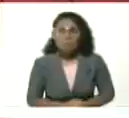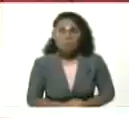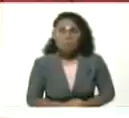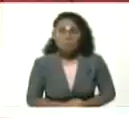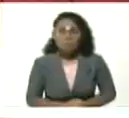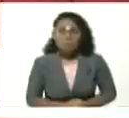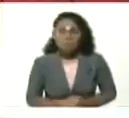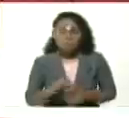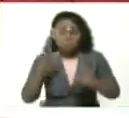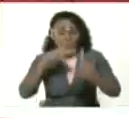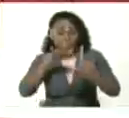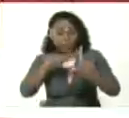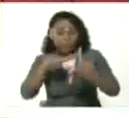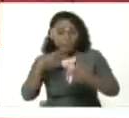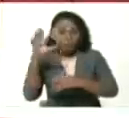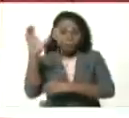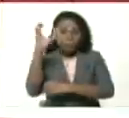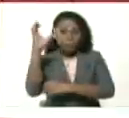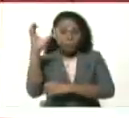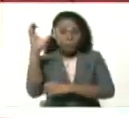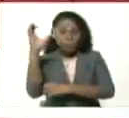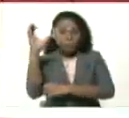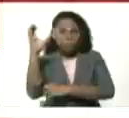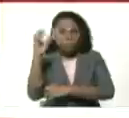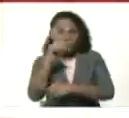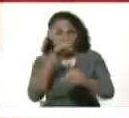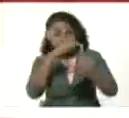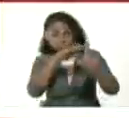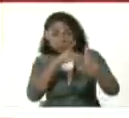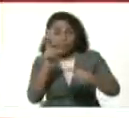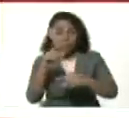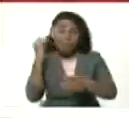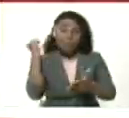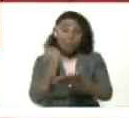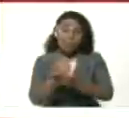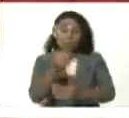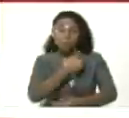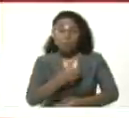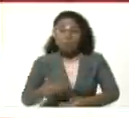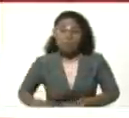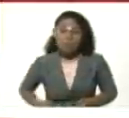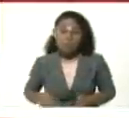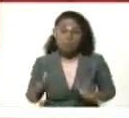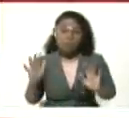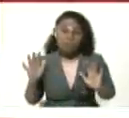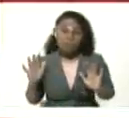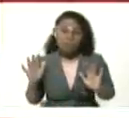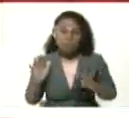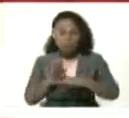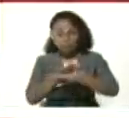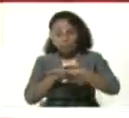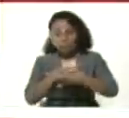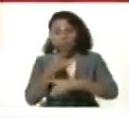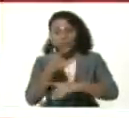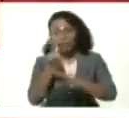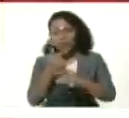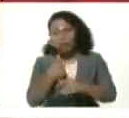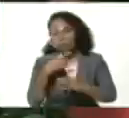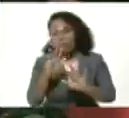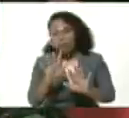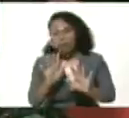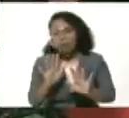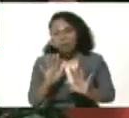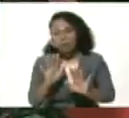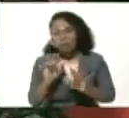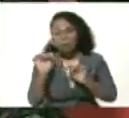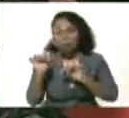a las amenazas desde Colombia. Desde Colombia asesinaron a un presidente, ¿vale? Perdóname que te diga así. Acaban de